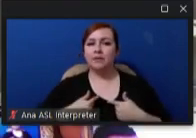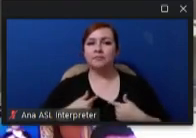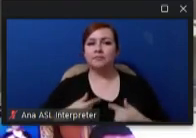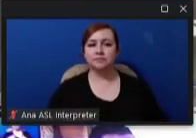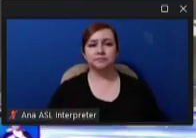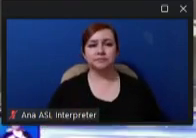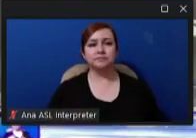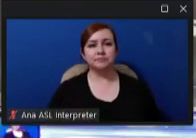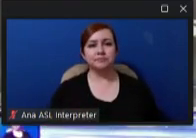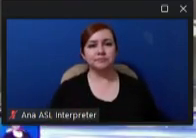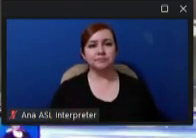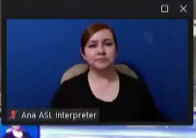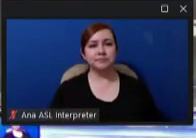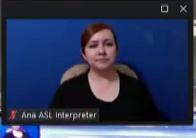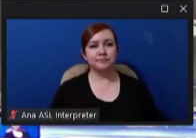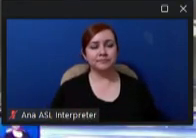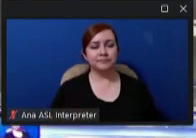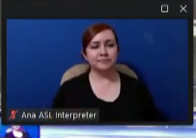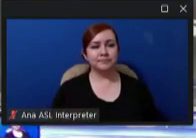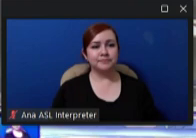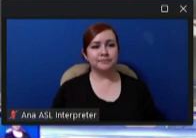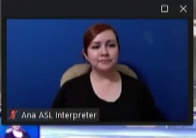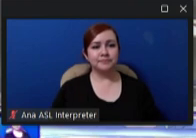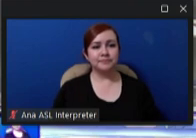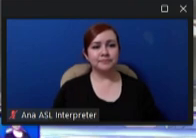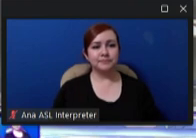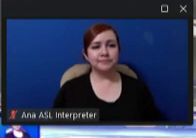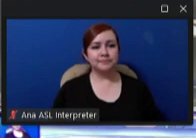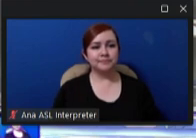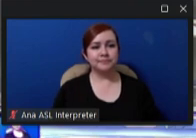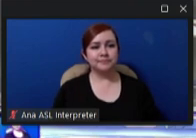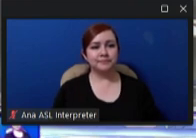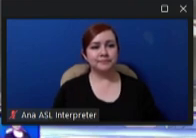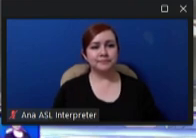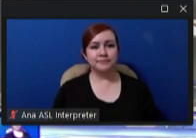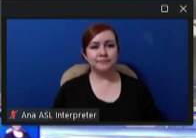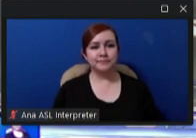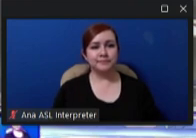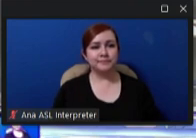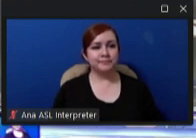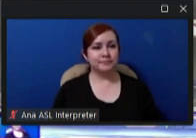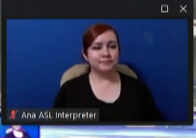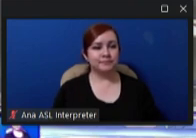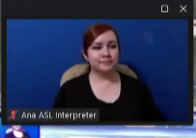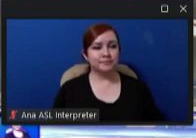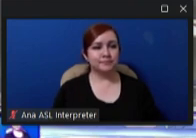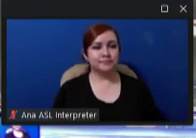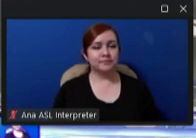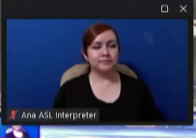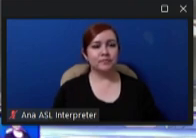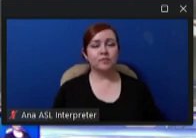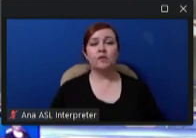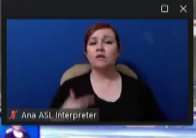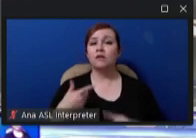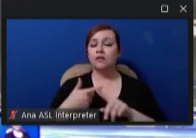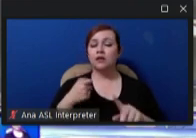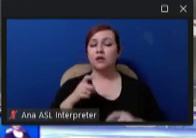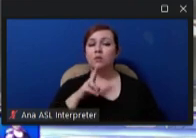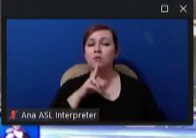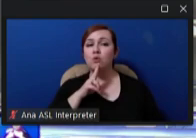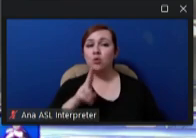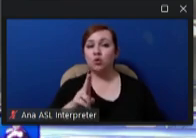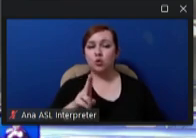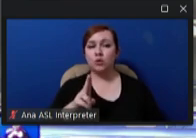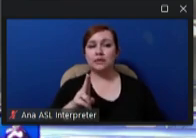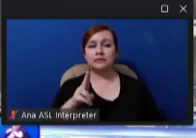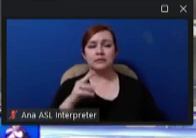Sí. En Honduras se enfrenta una